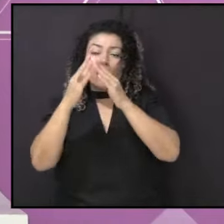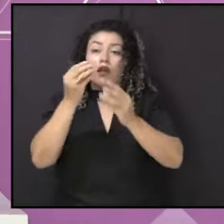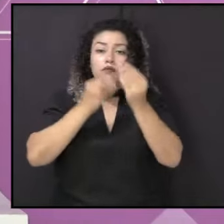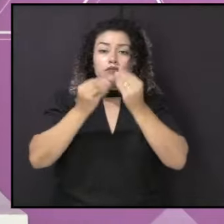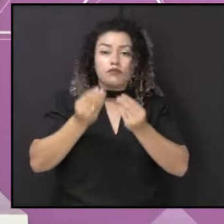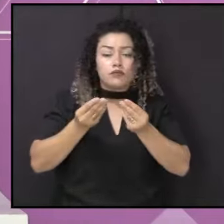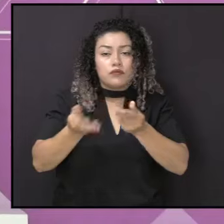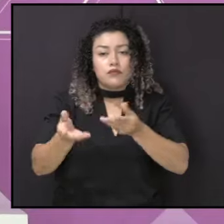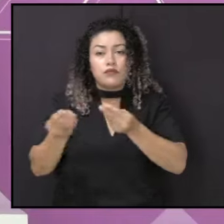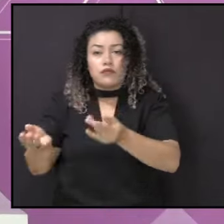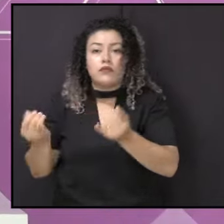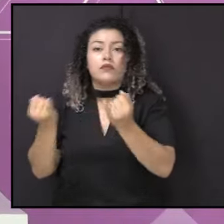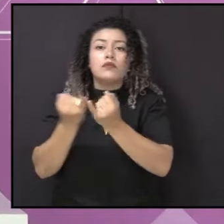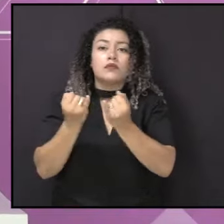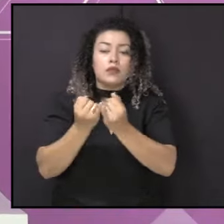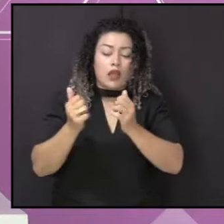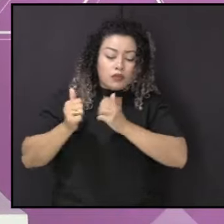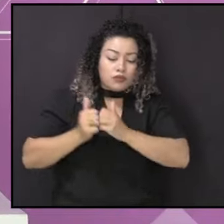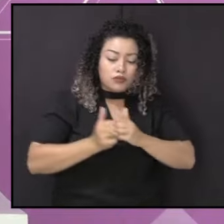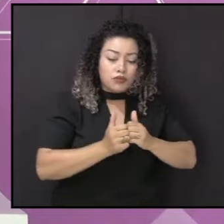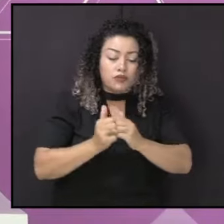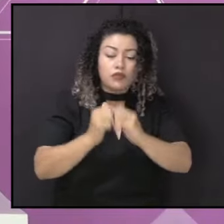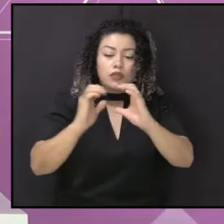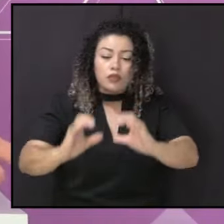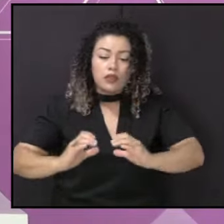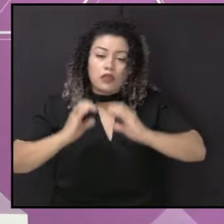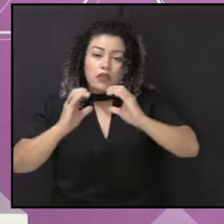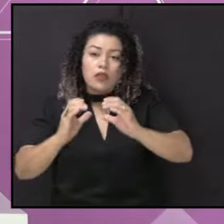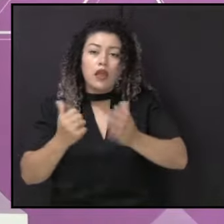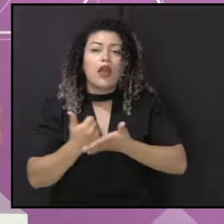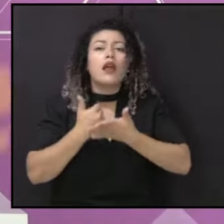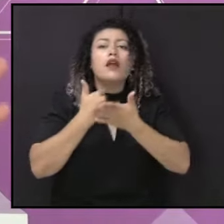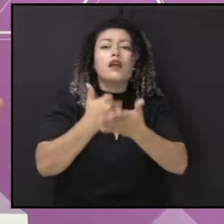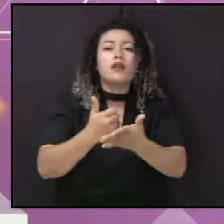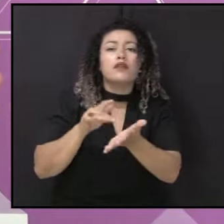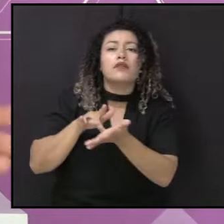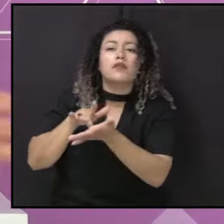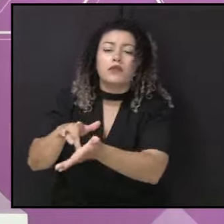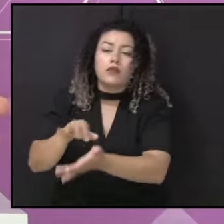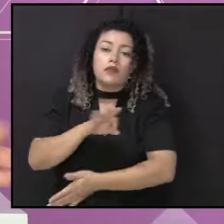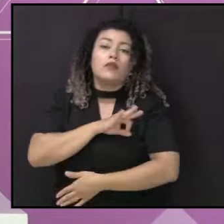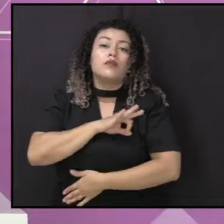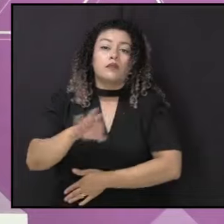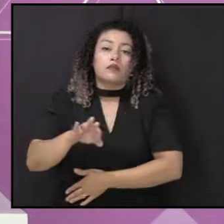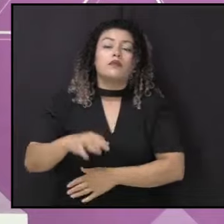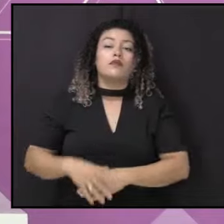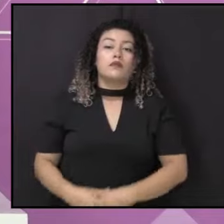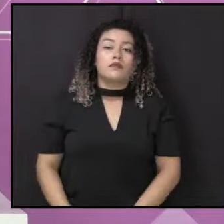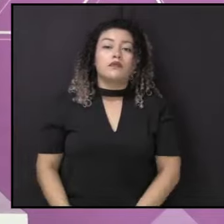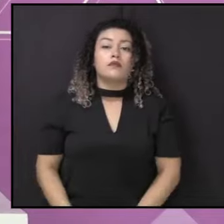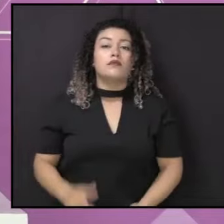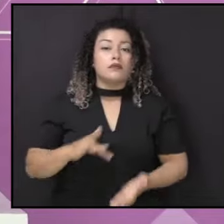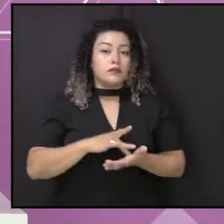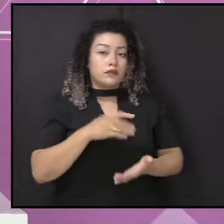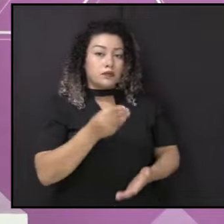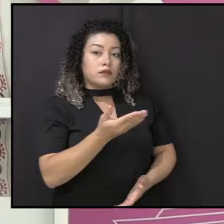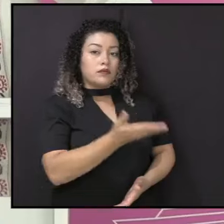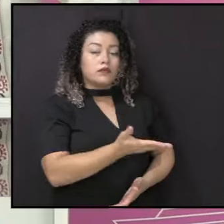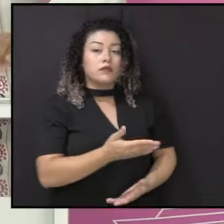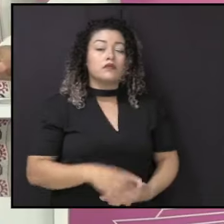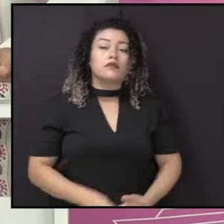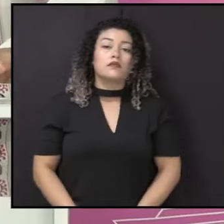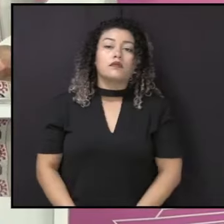y alimentación, y sobre todo acompañamiento en su transitar hacia donde ellos se quieran dirigir. Gracias, candidata.